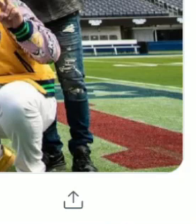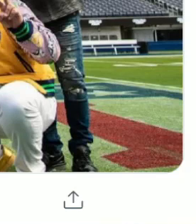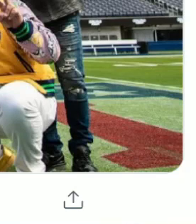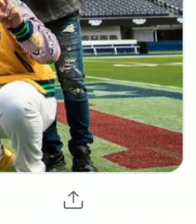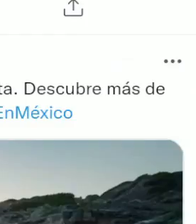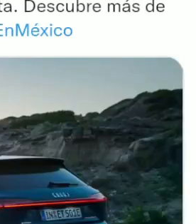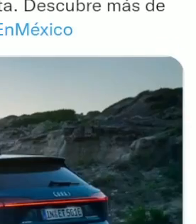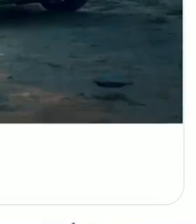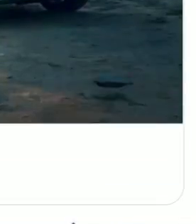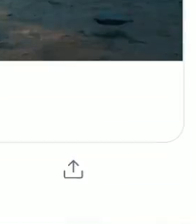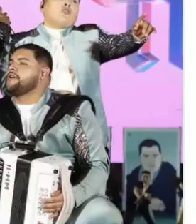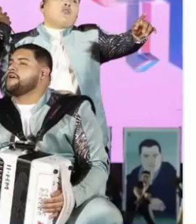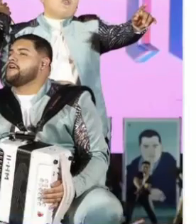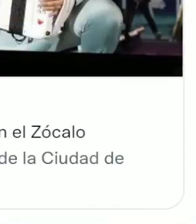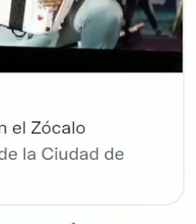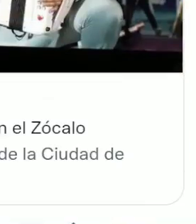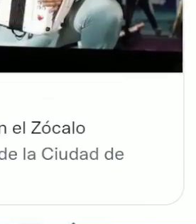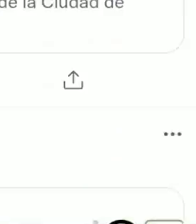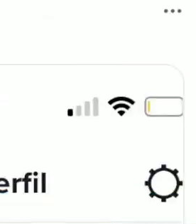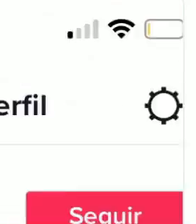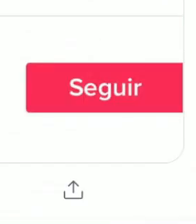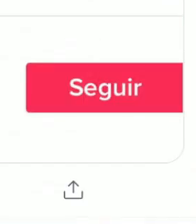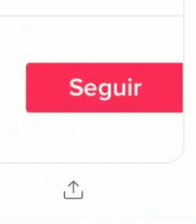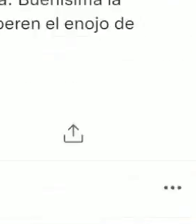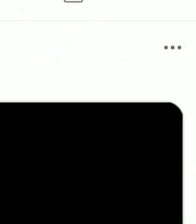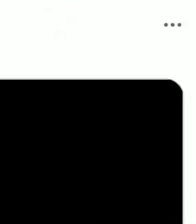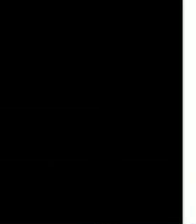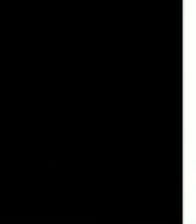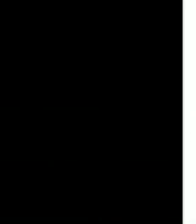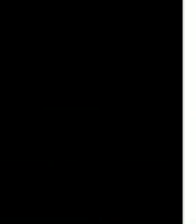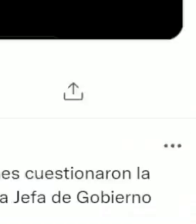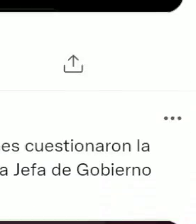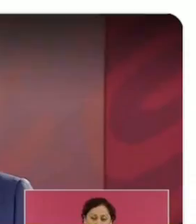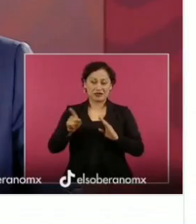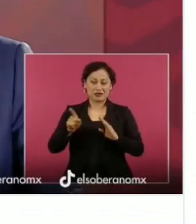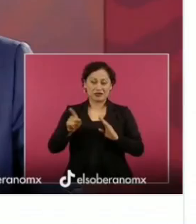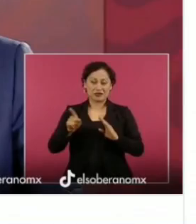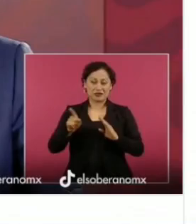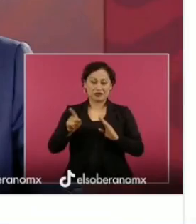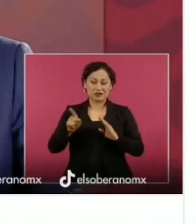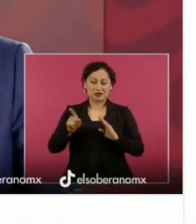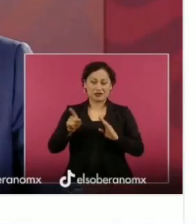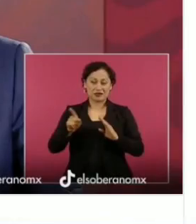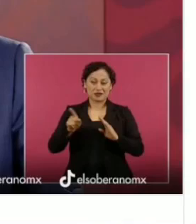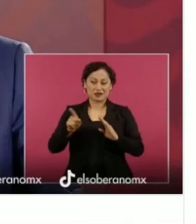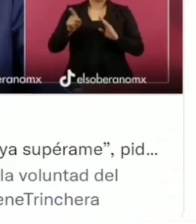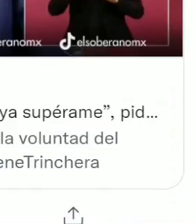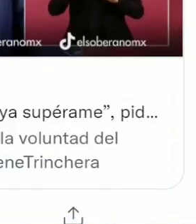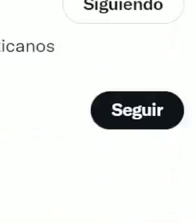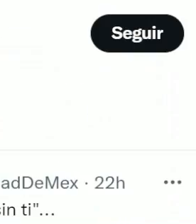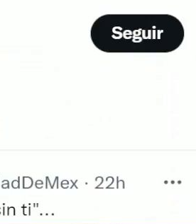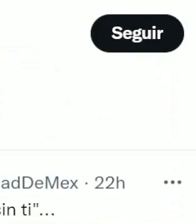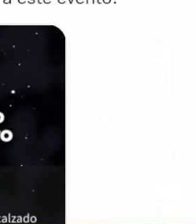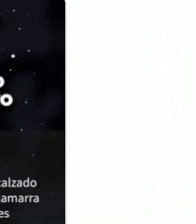miles de personas se hieron cita el día de ayer y fue un tremendo éxito y eso pues no hay que negarlo la verdad